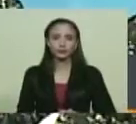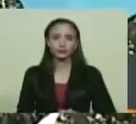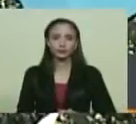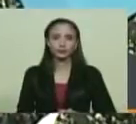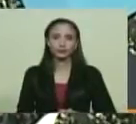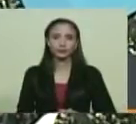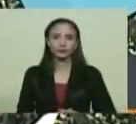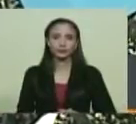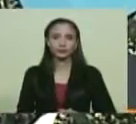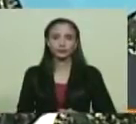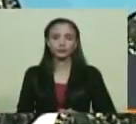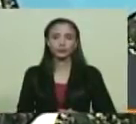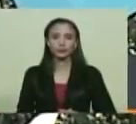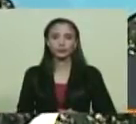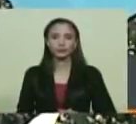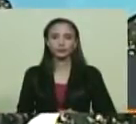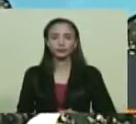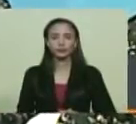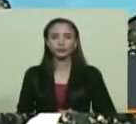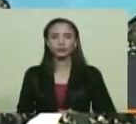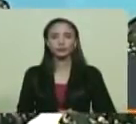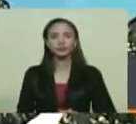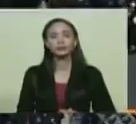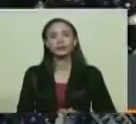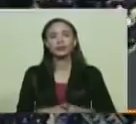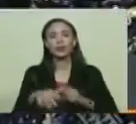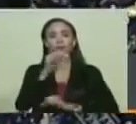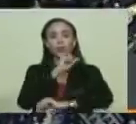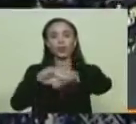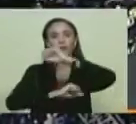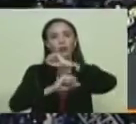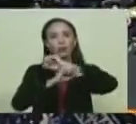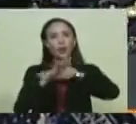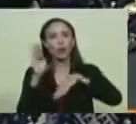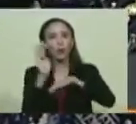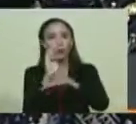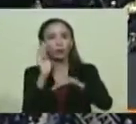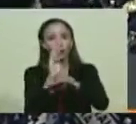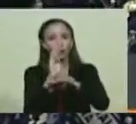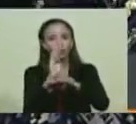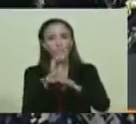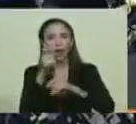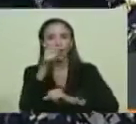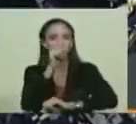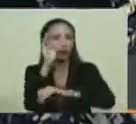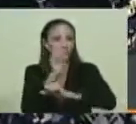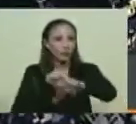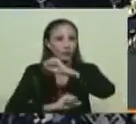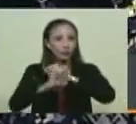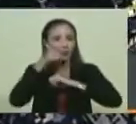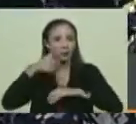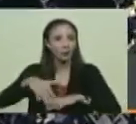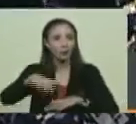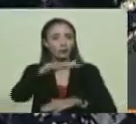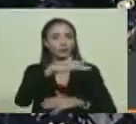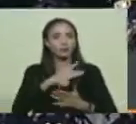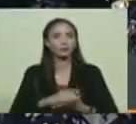Esequibo. Nace en el Esequibo. Defender y proteger y servir a nuestro pueblo. Mi comandante